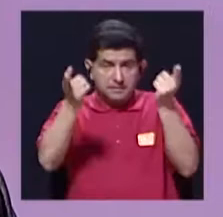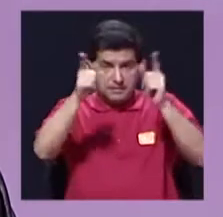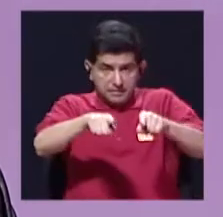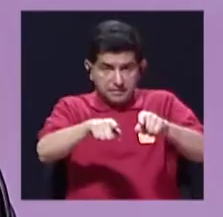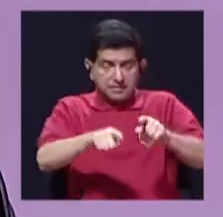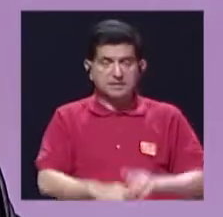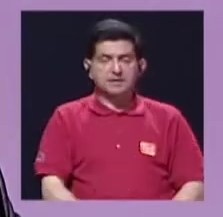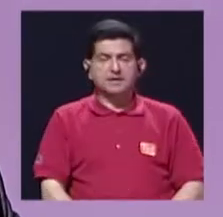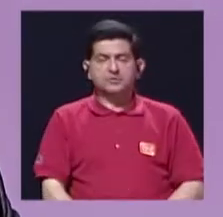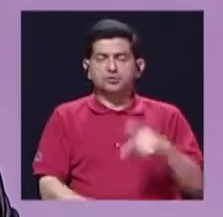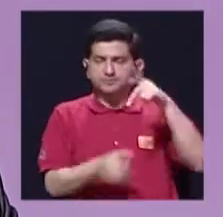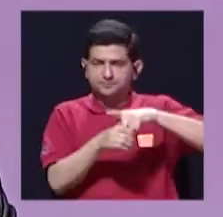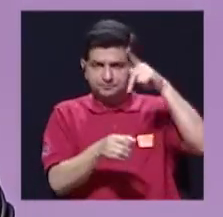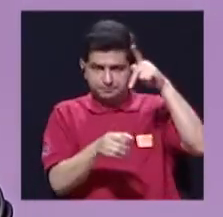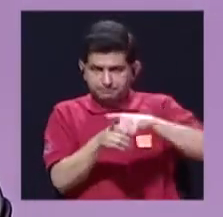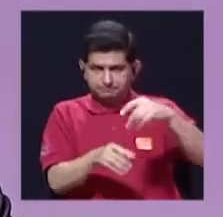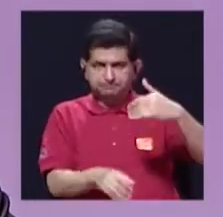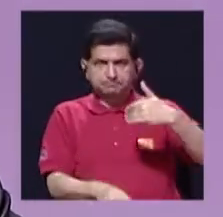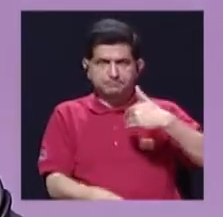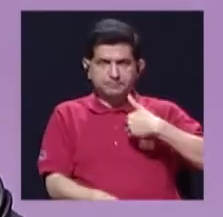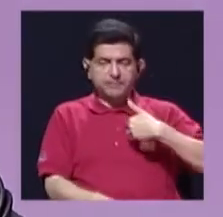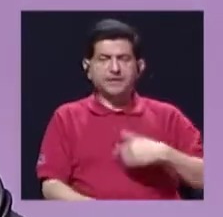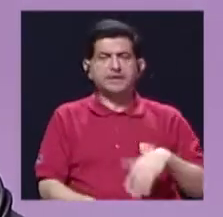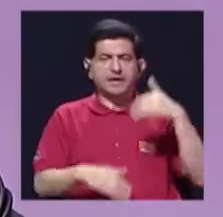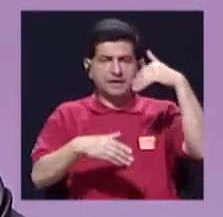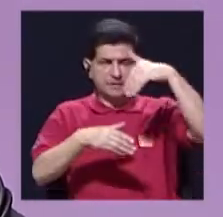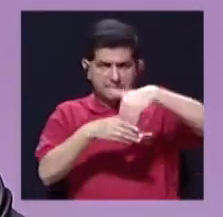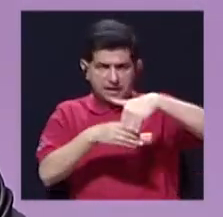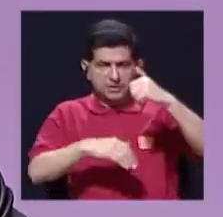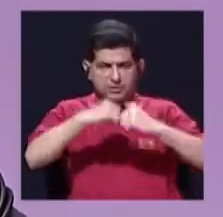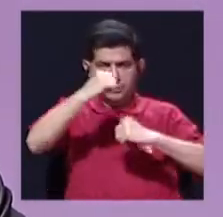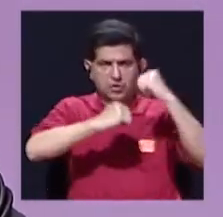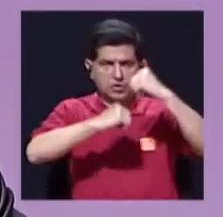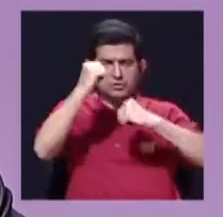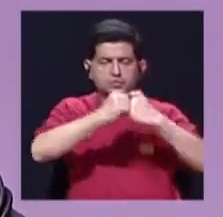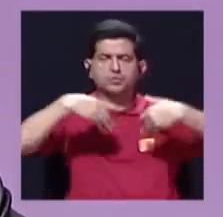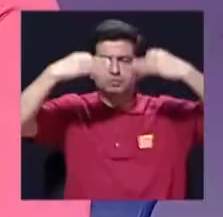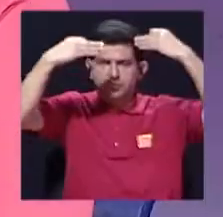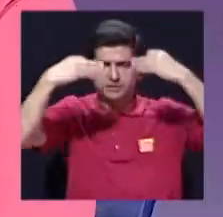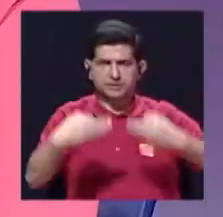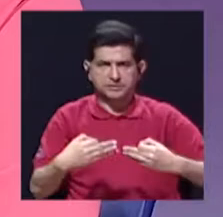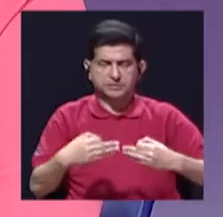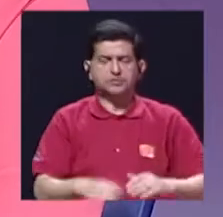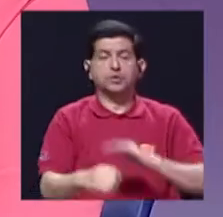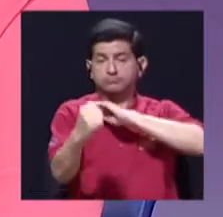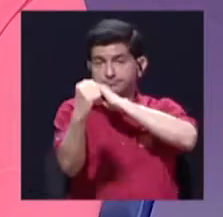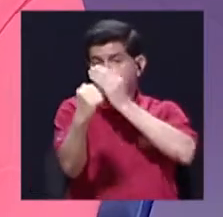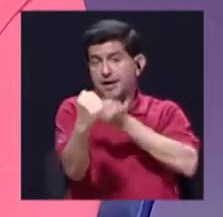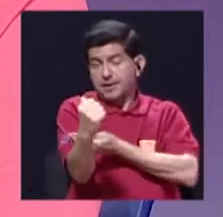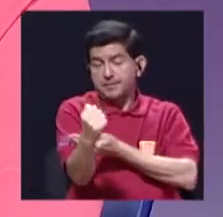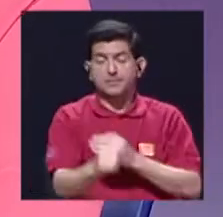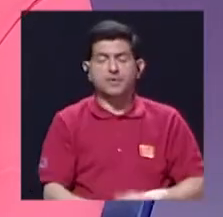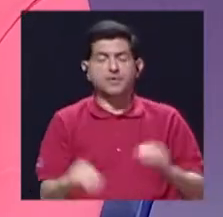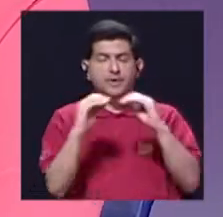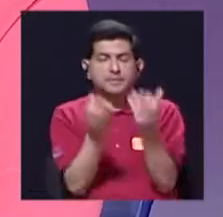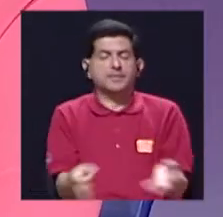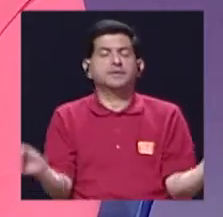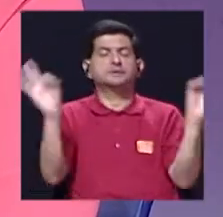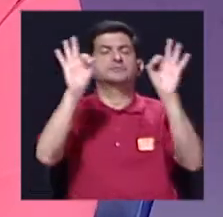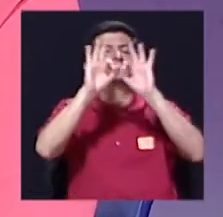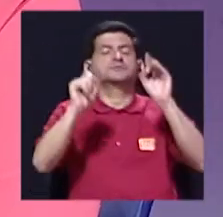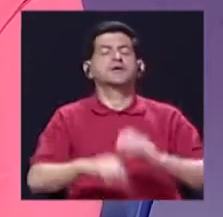en términos de la participación que tienen en las estructuras de decisión de poder más